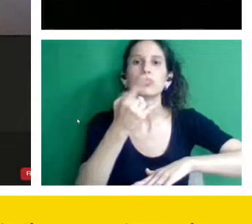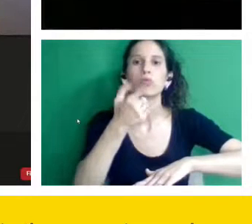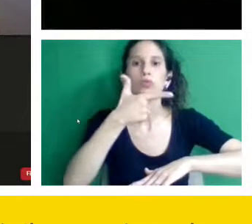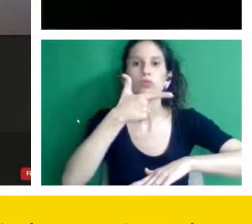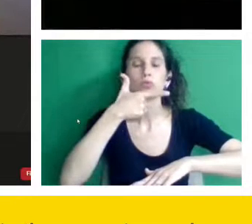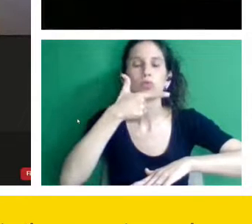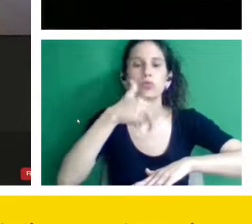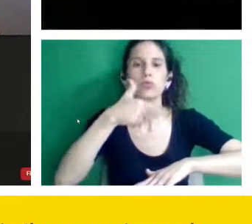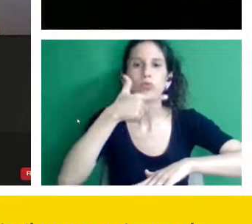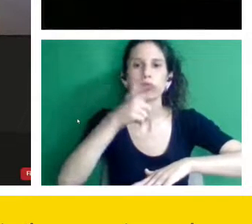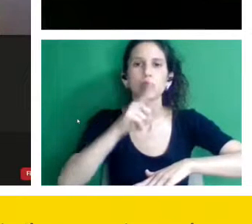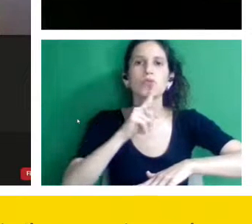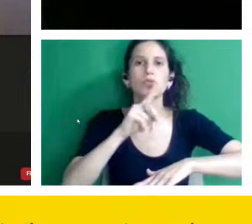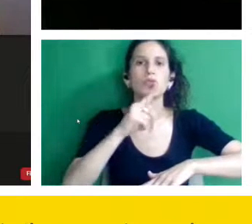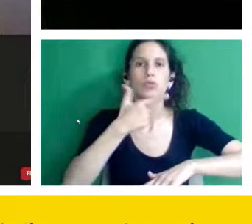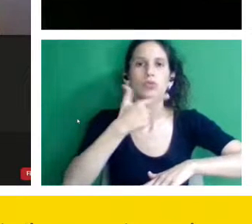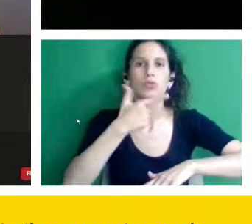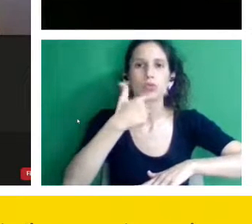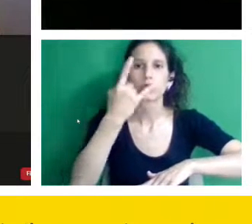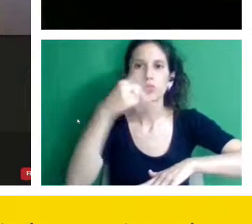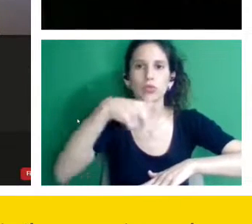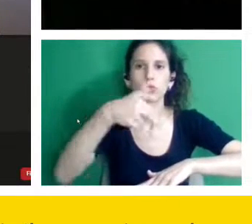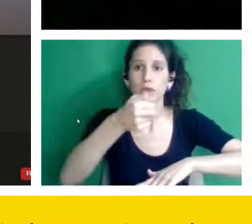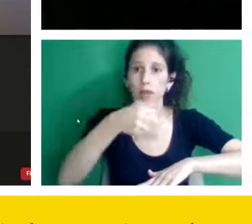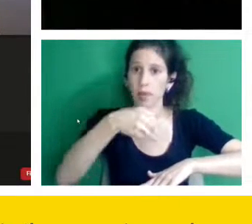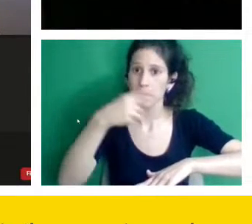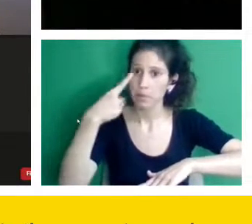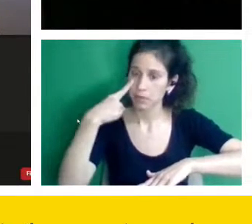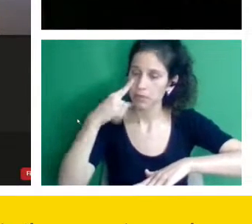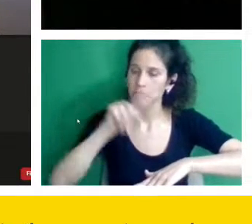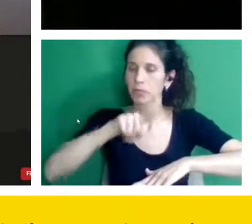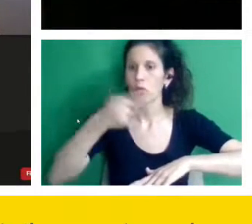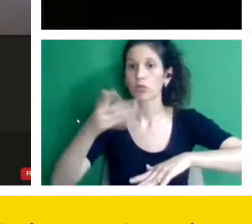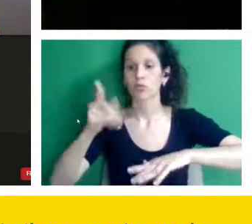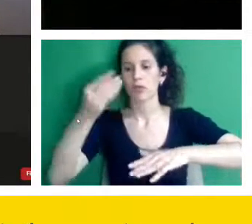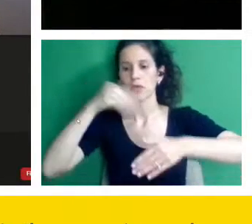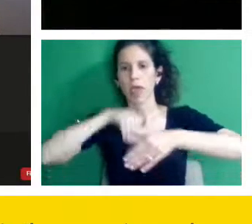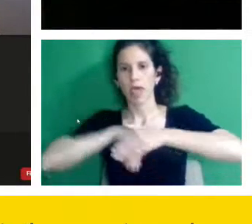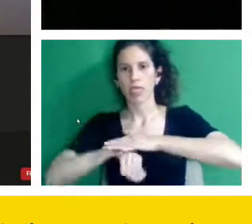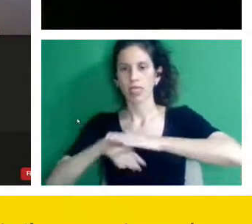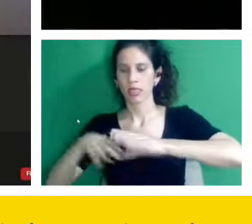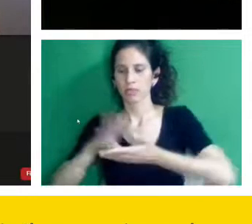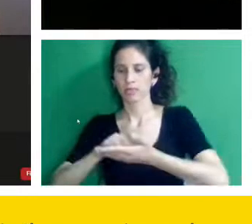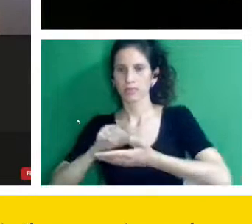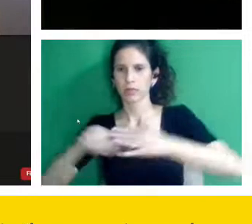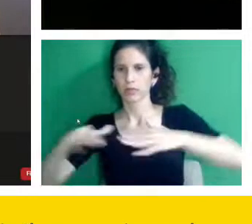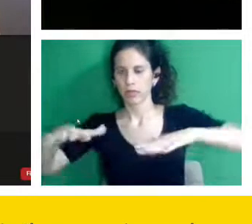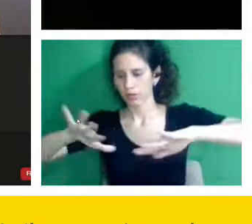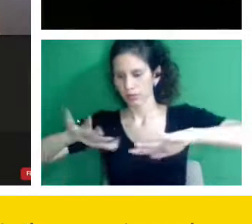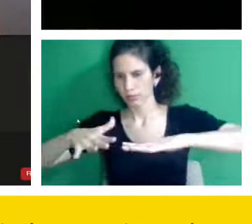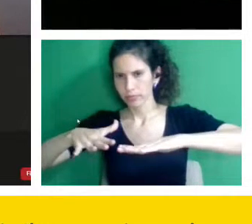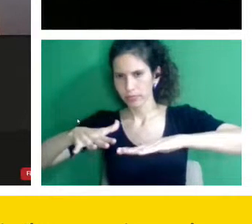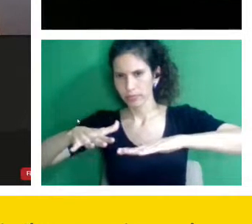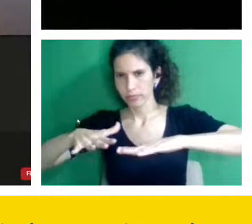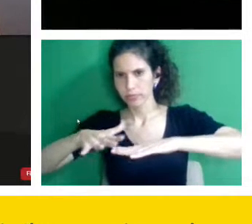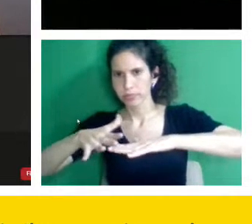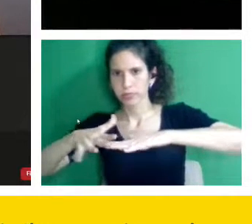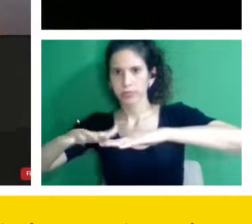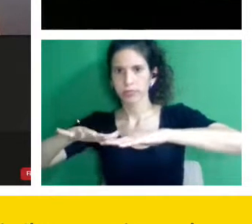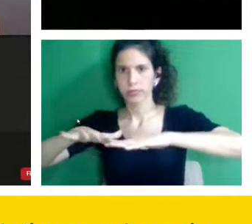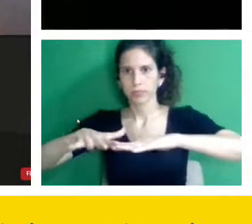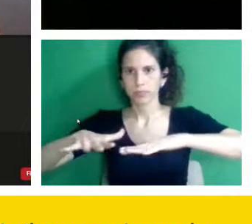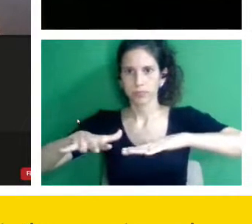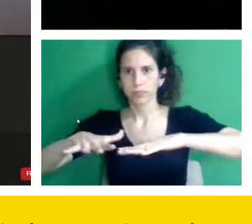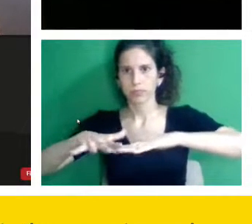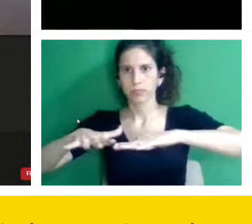en el fondo recurrente, que son los terremotos intraplaca, que cuando uno los mira en la historia han sido los más destructivos porque son